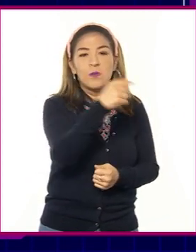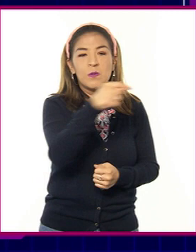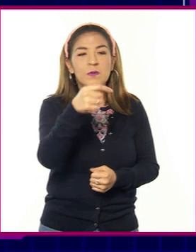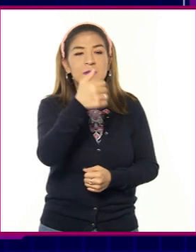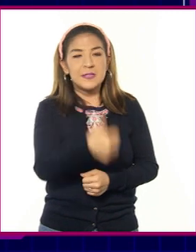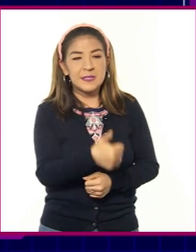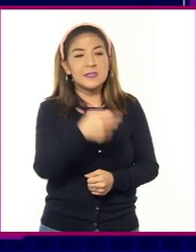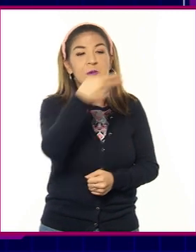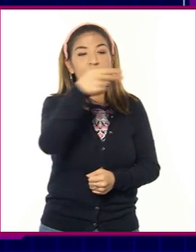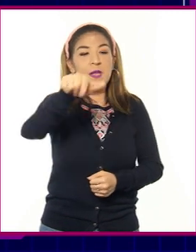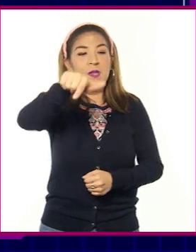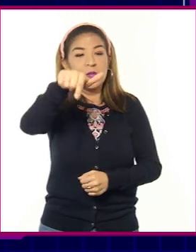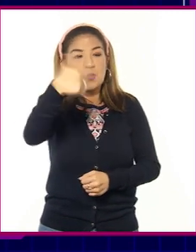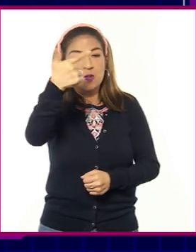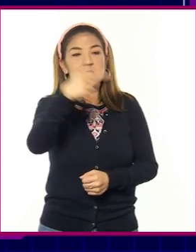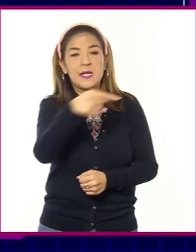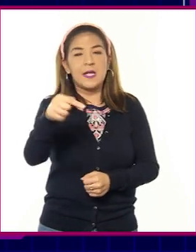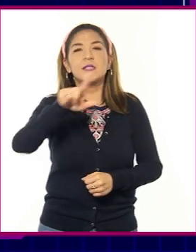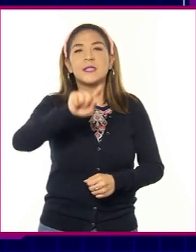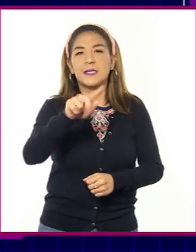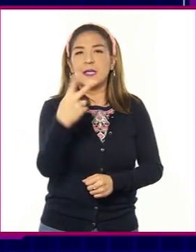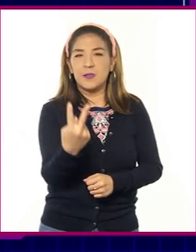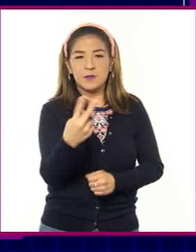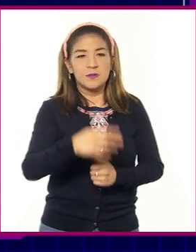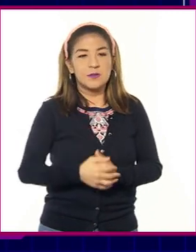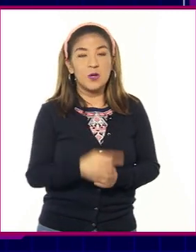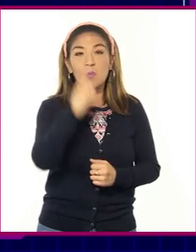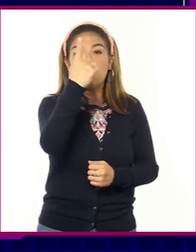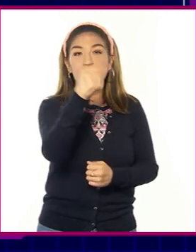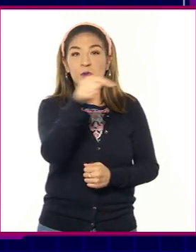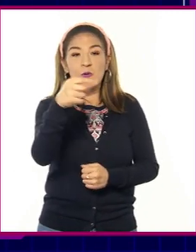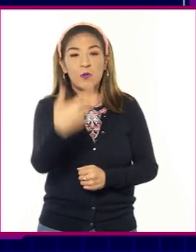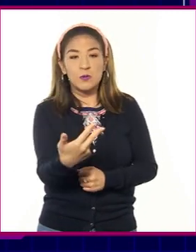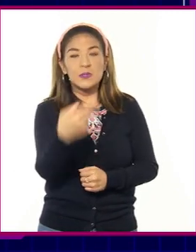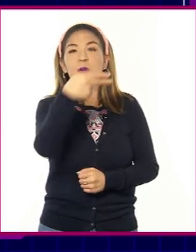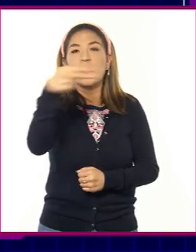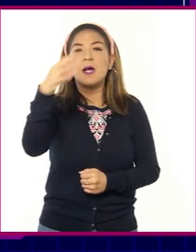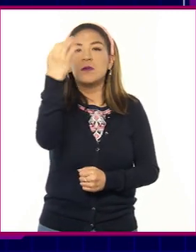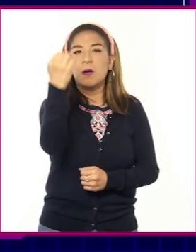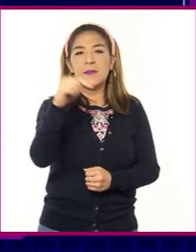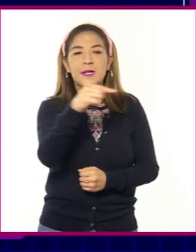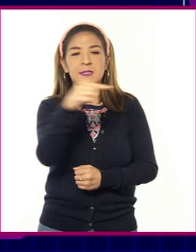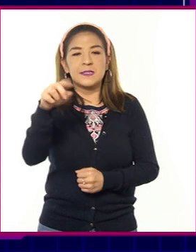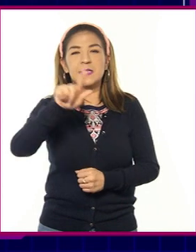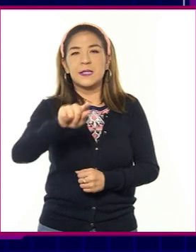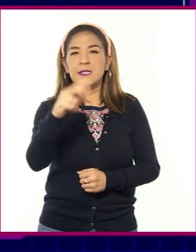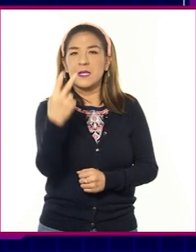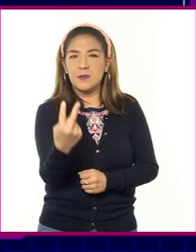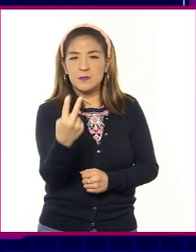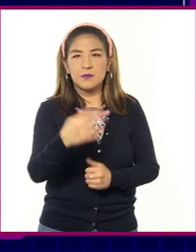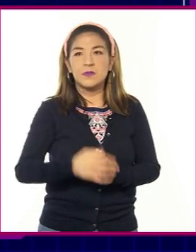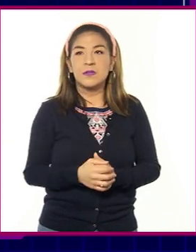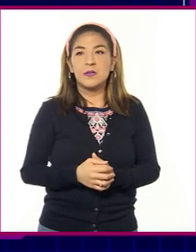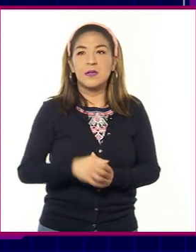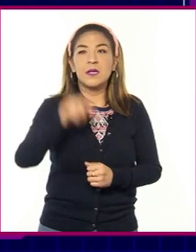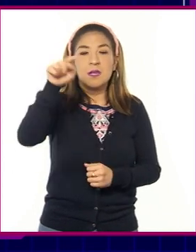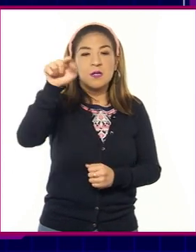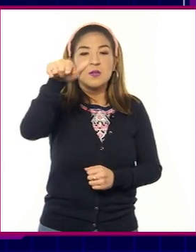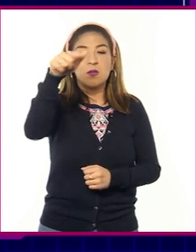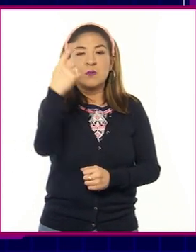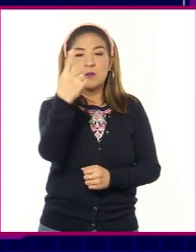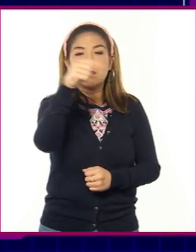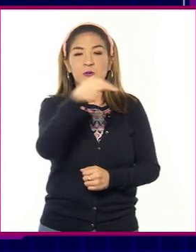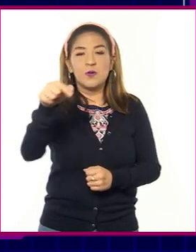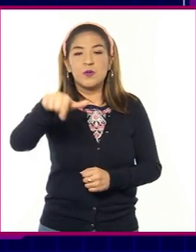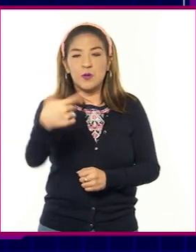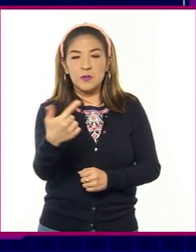igual a 12/72, un octavo igual a 9/72, un doceavo igual